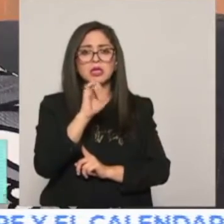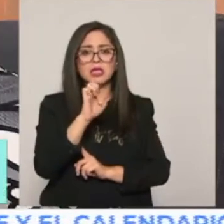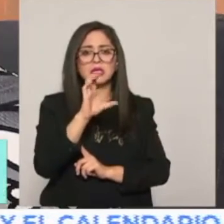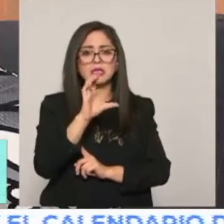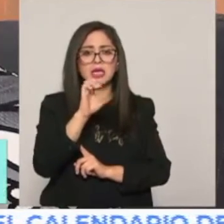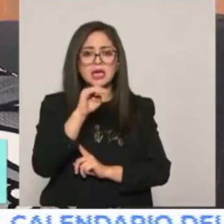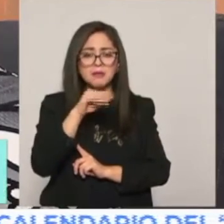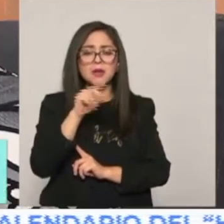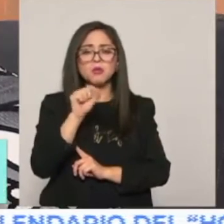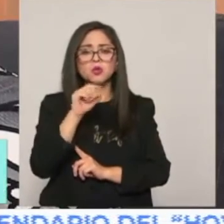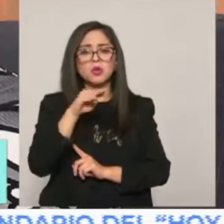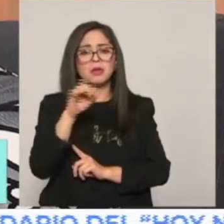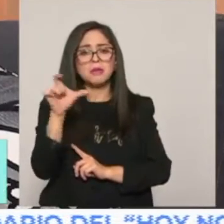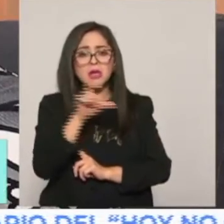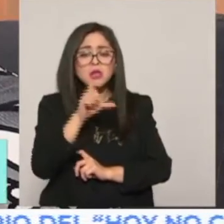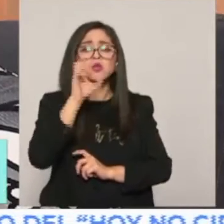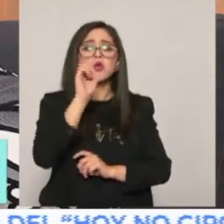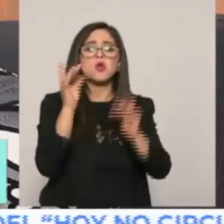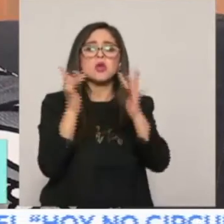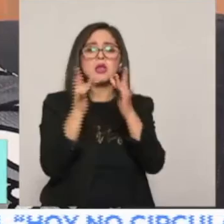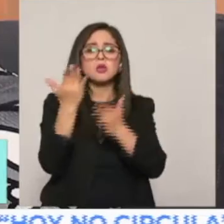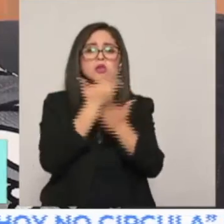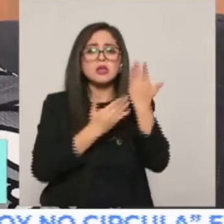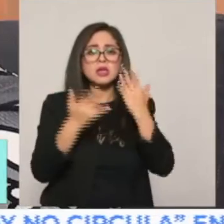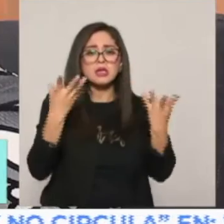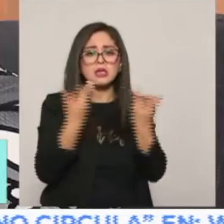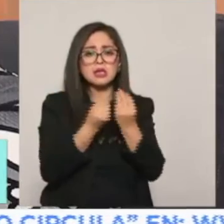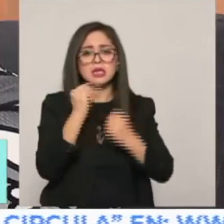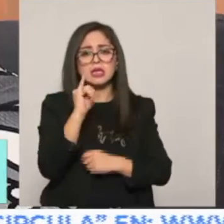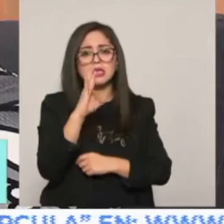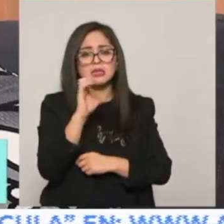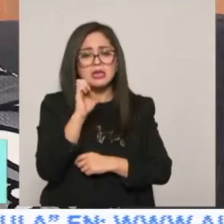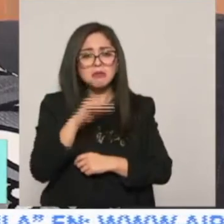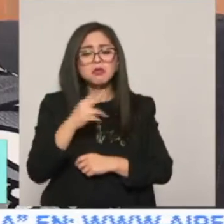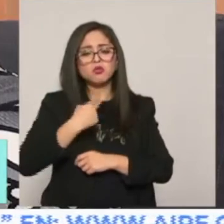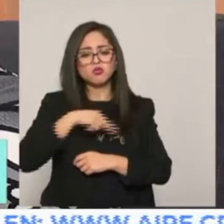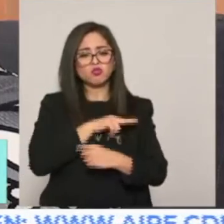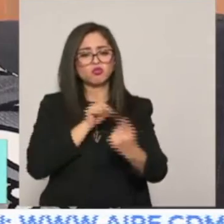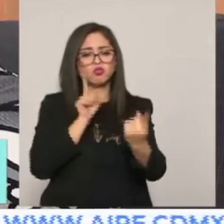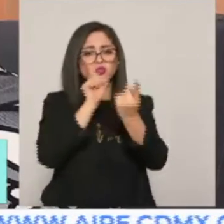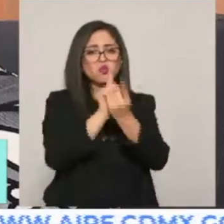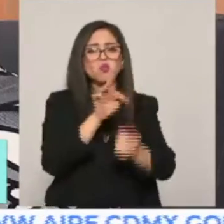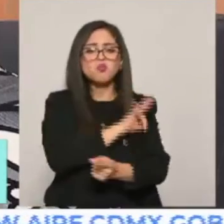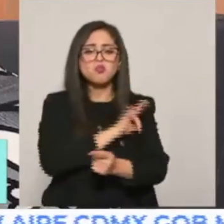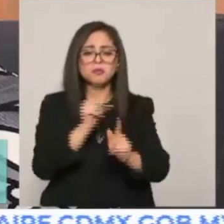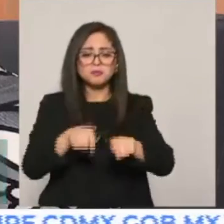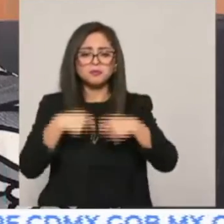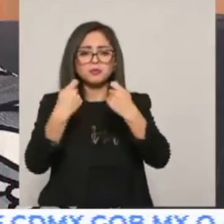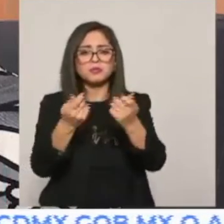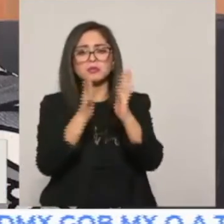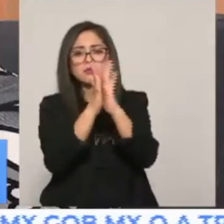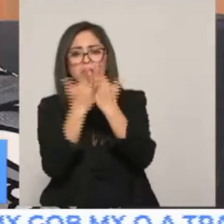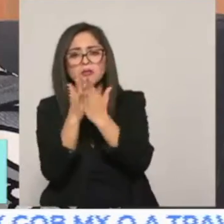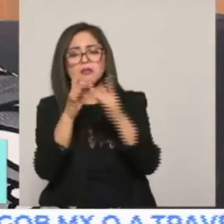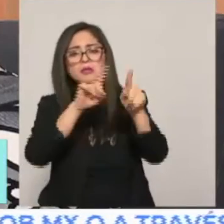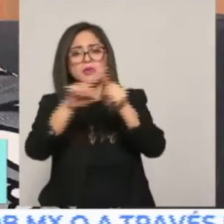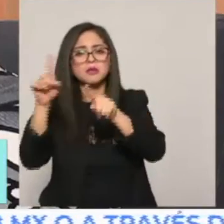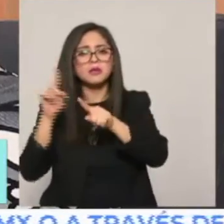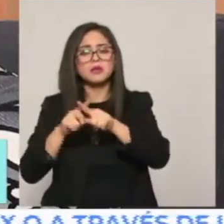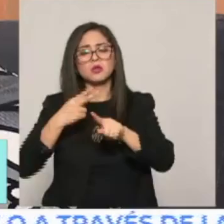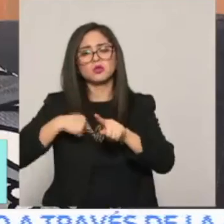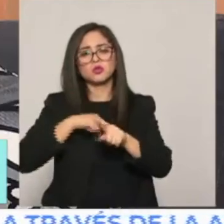www.ism.mx o las redes sociales del propio instituto, acercarse para que nosotros podamos poner a disposición de las personas las